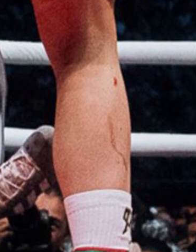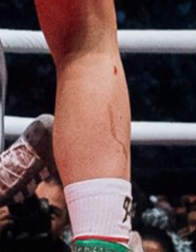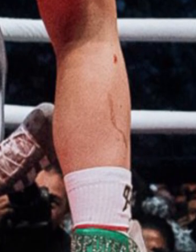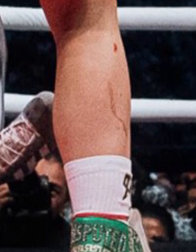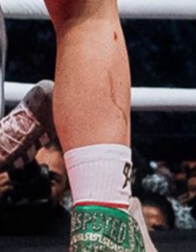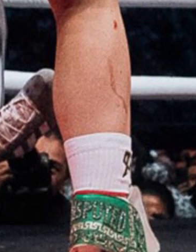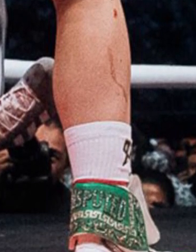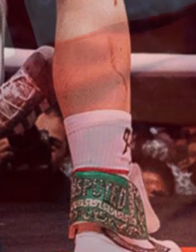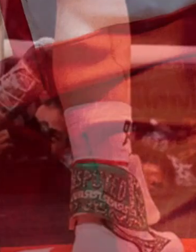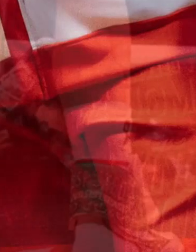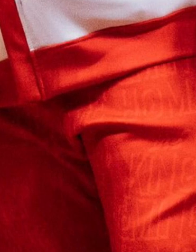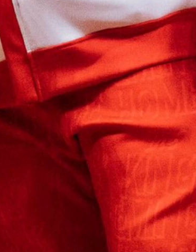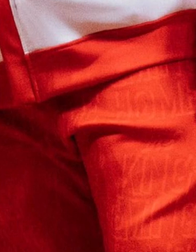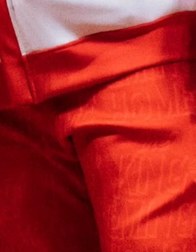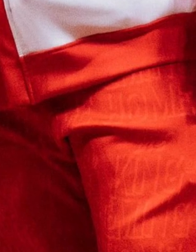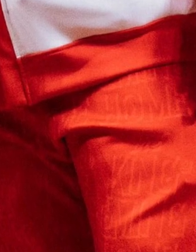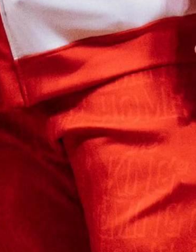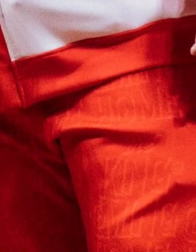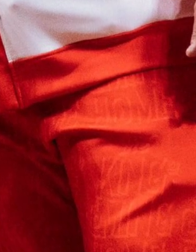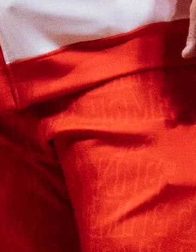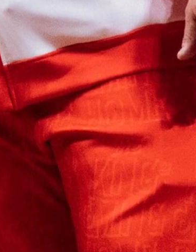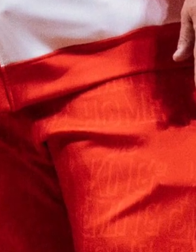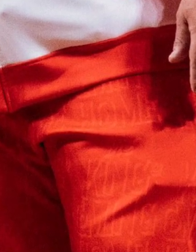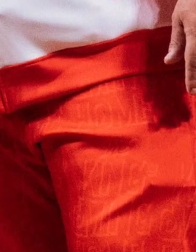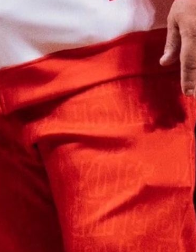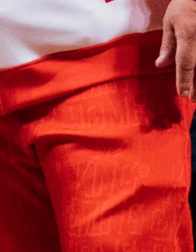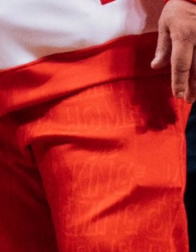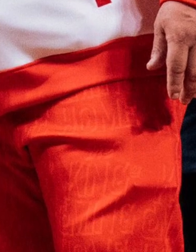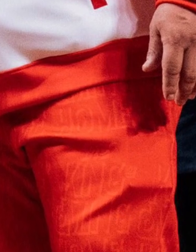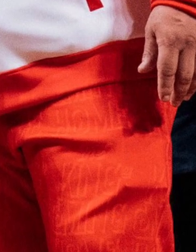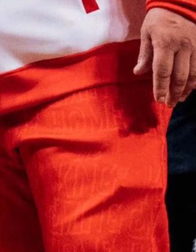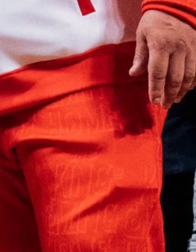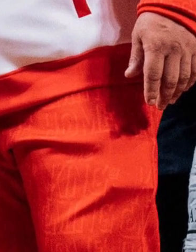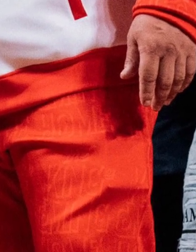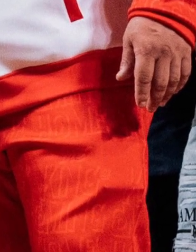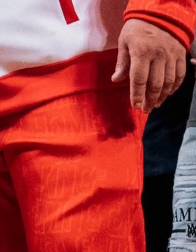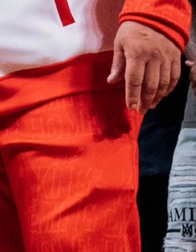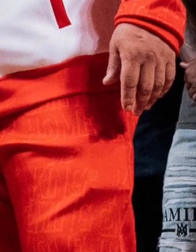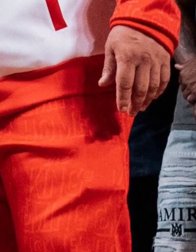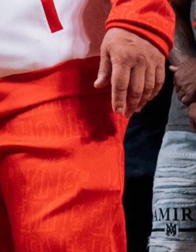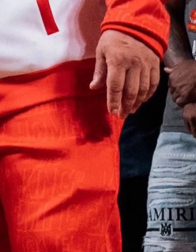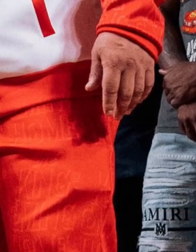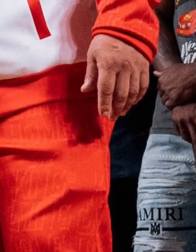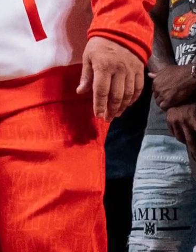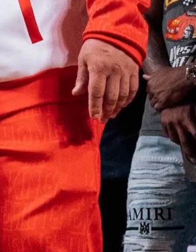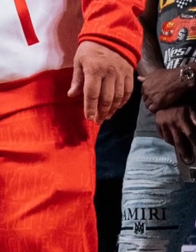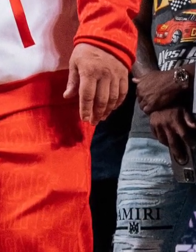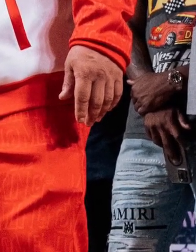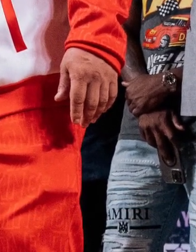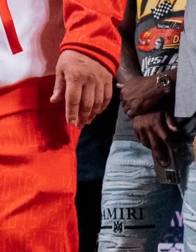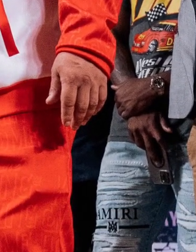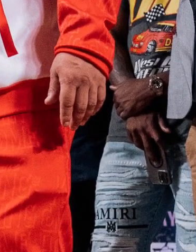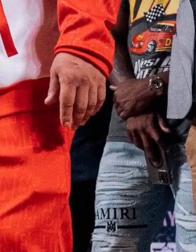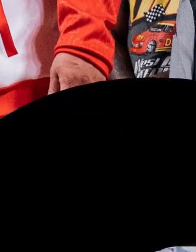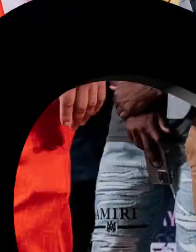el estado acron de Guadalajara Jalisco recordemos que El Tapatío venció por decisión unánime al británico John Rider y mantuvo sus títulos de la